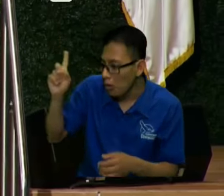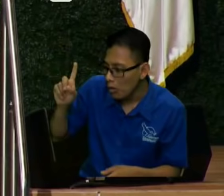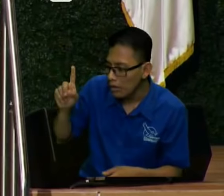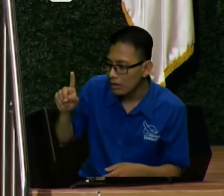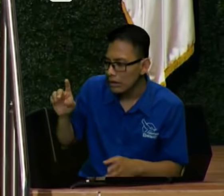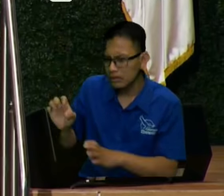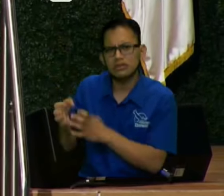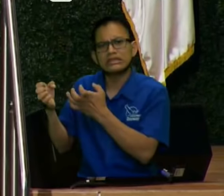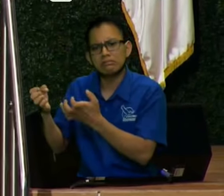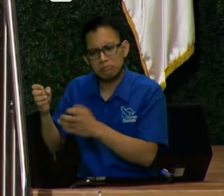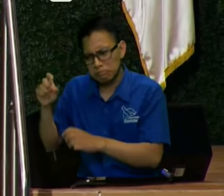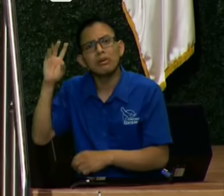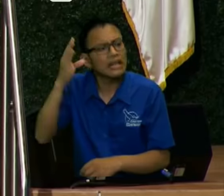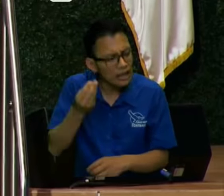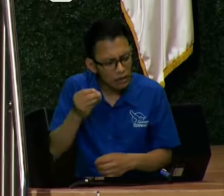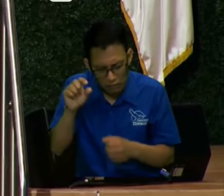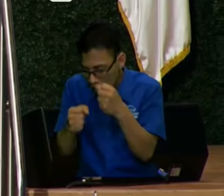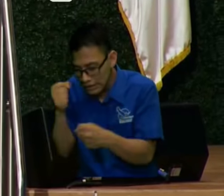Párate.